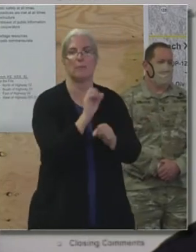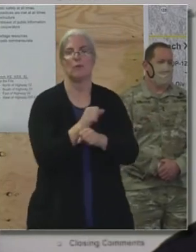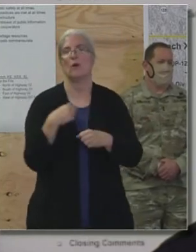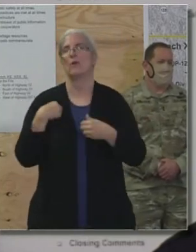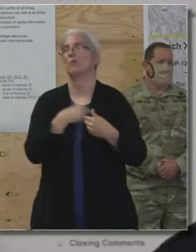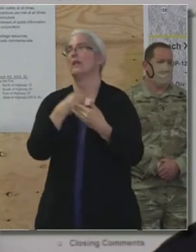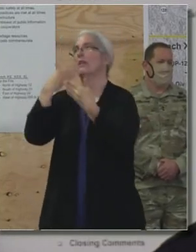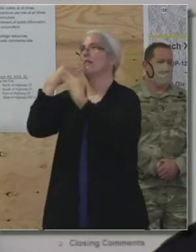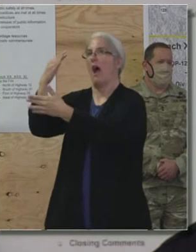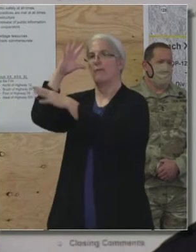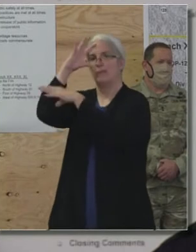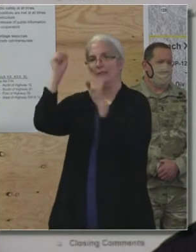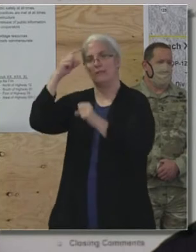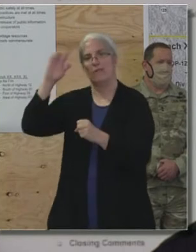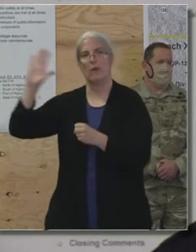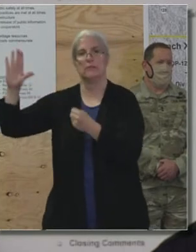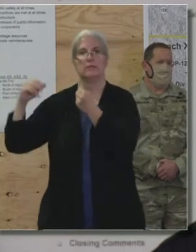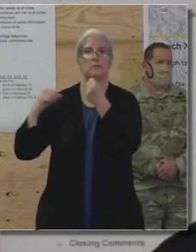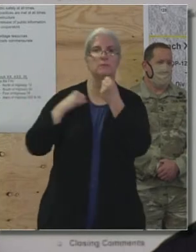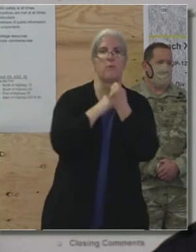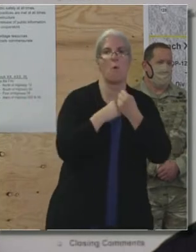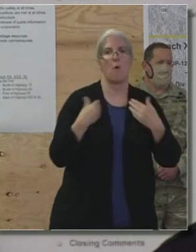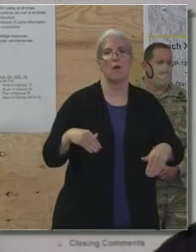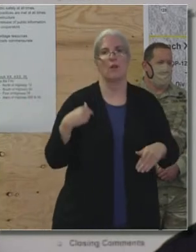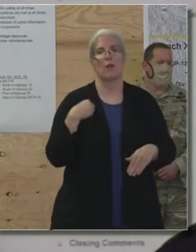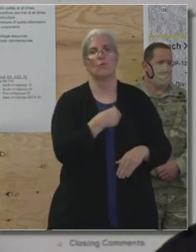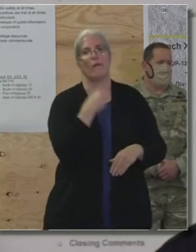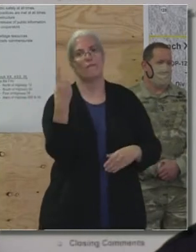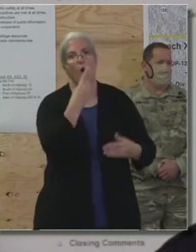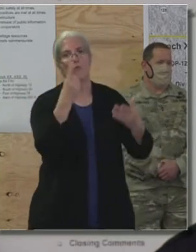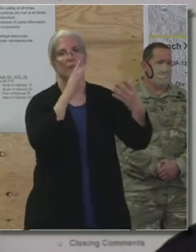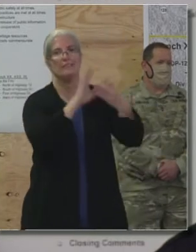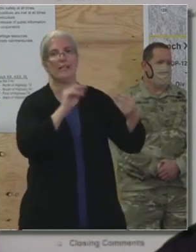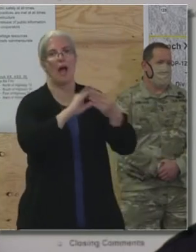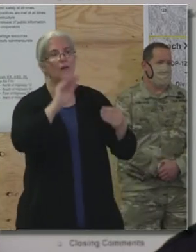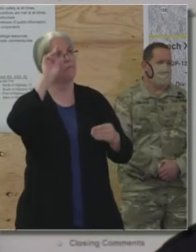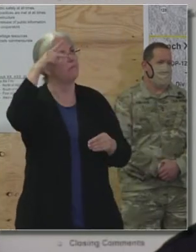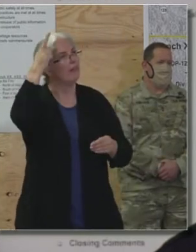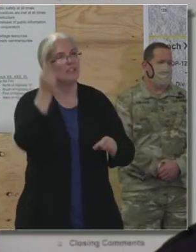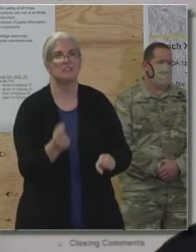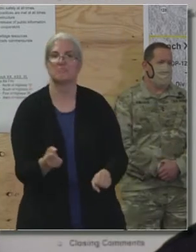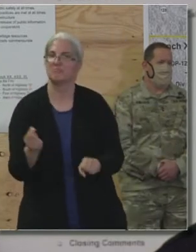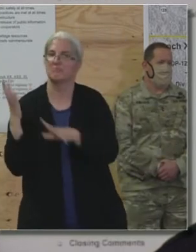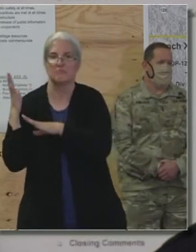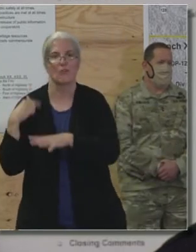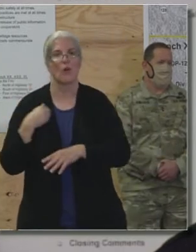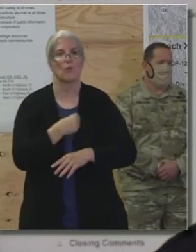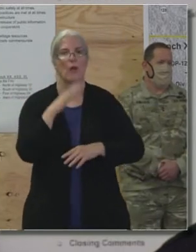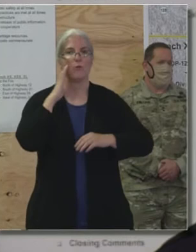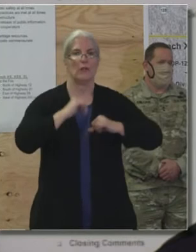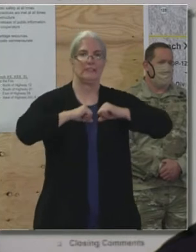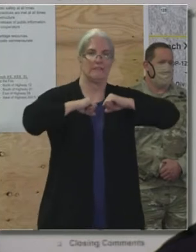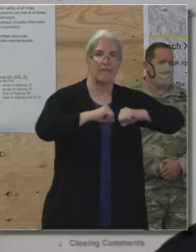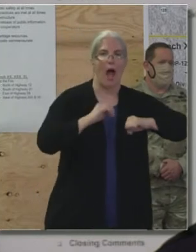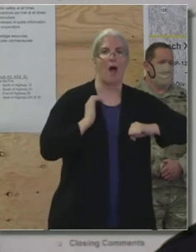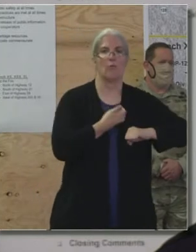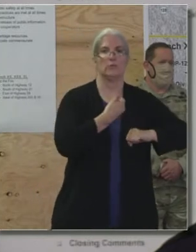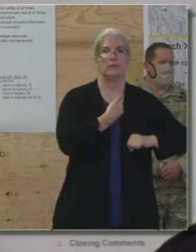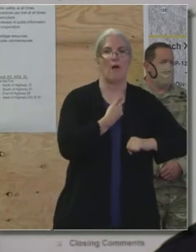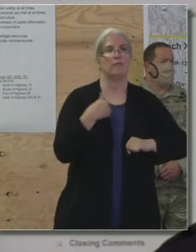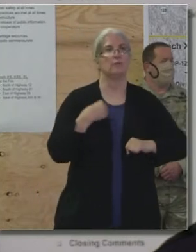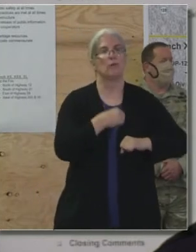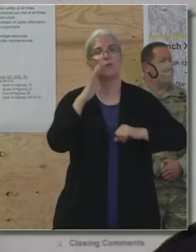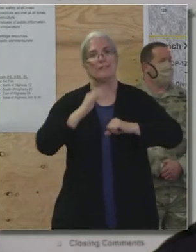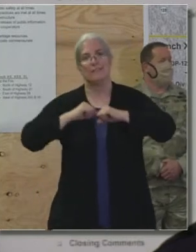también por el apoyo siempre lo hemos dicho en este espacio no hay política nos defenderemos defenderemos nuestros valores y defenderemos